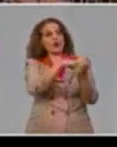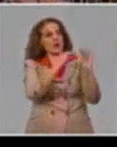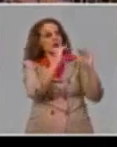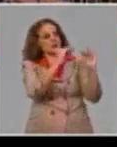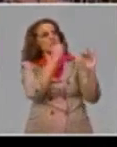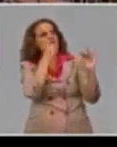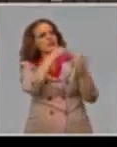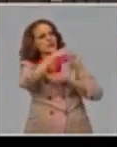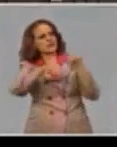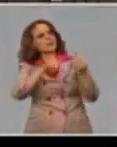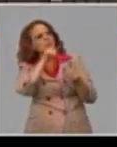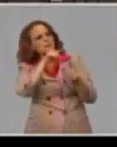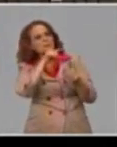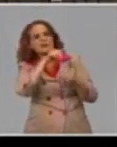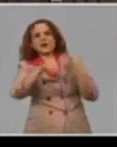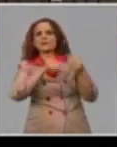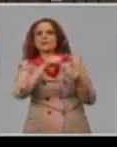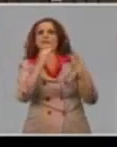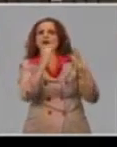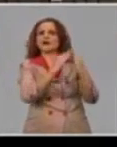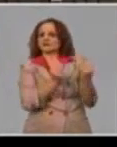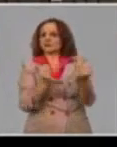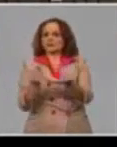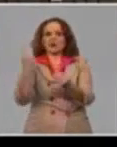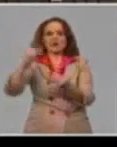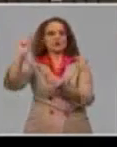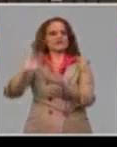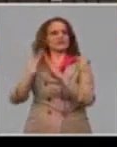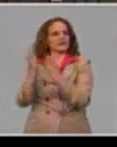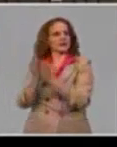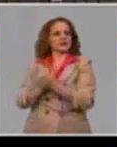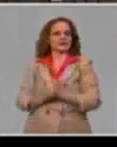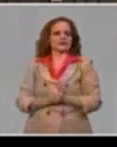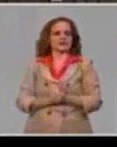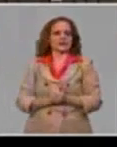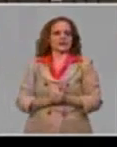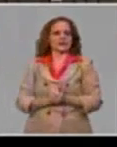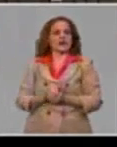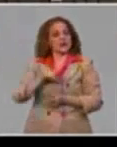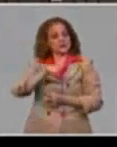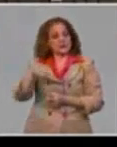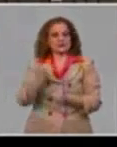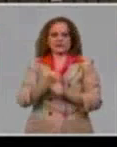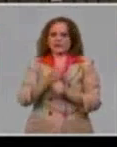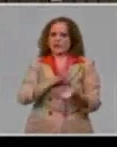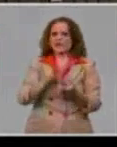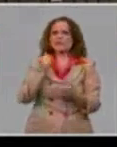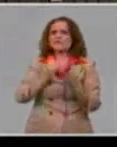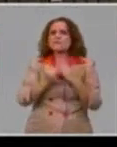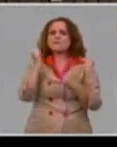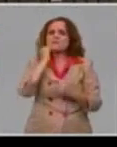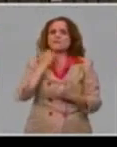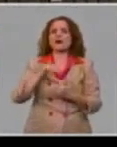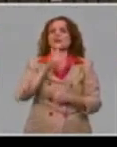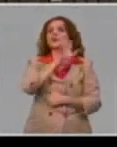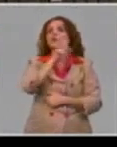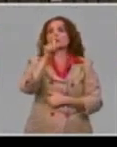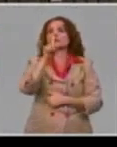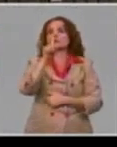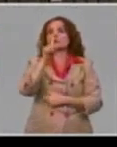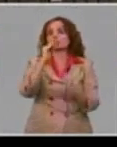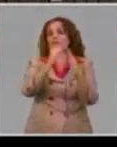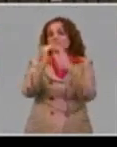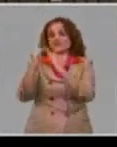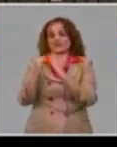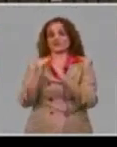este año, vamos a explicar más adelante, pero son más de 41.000 viviendas. Y realmente eso tiene una demanda de